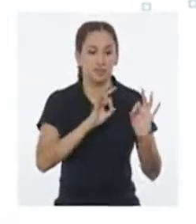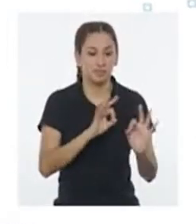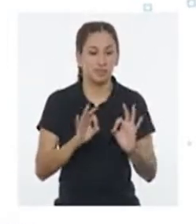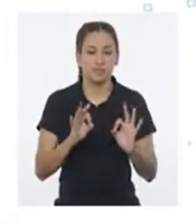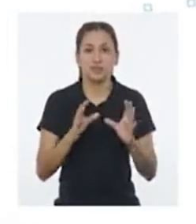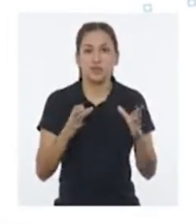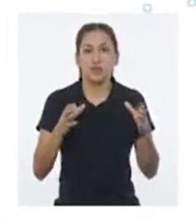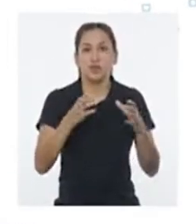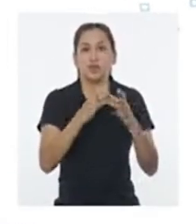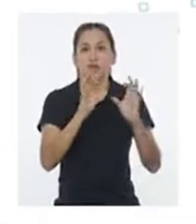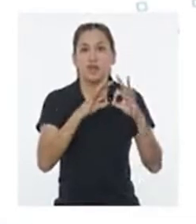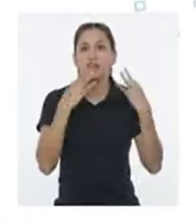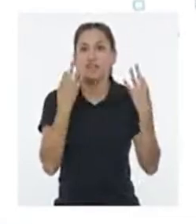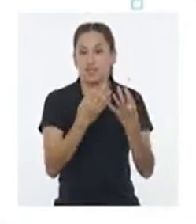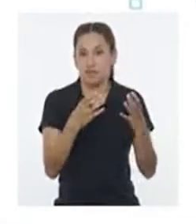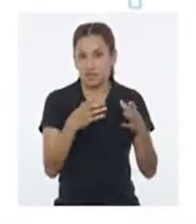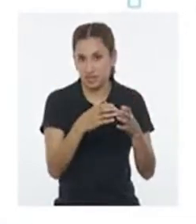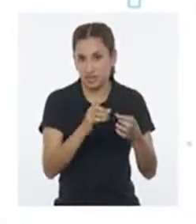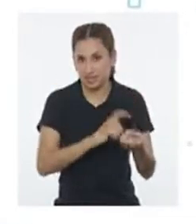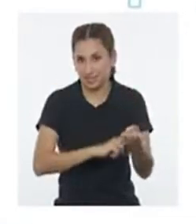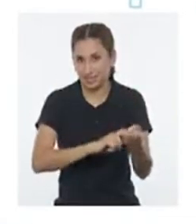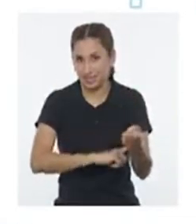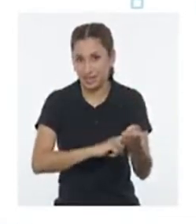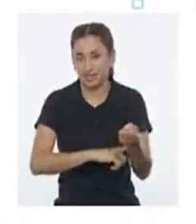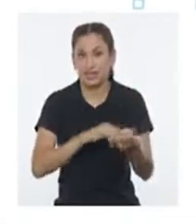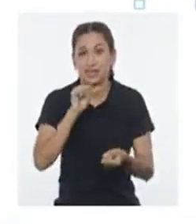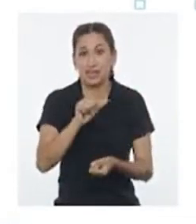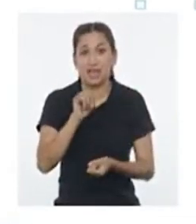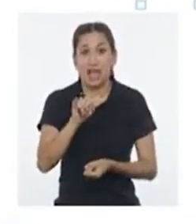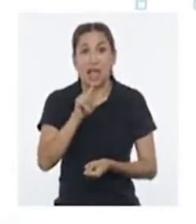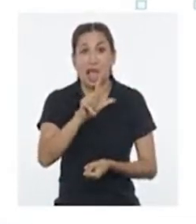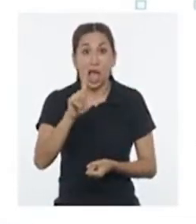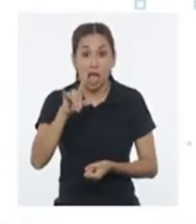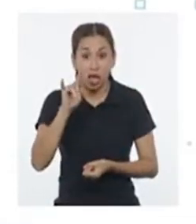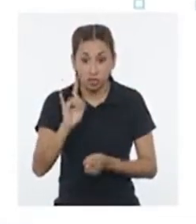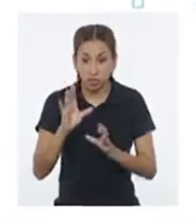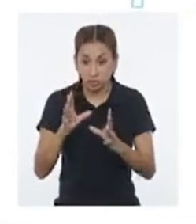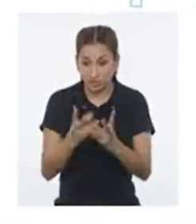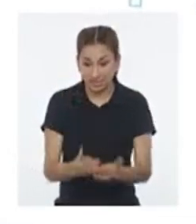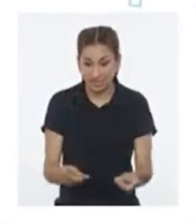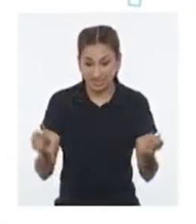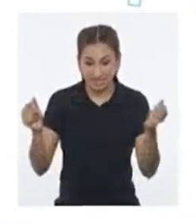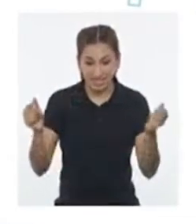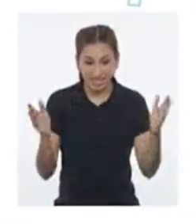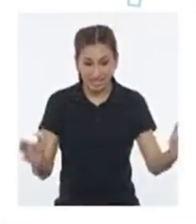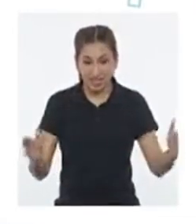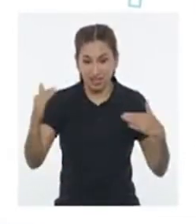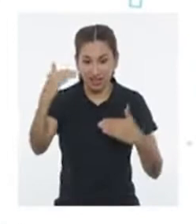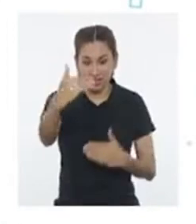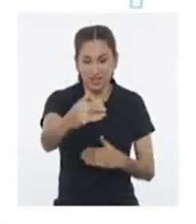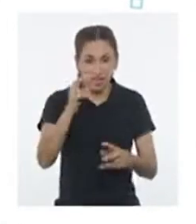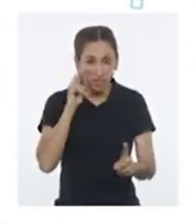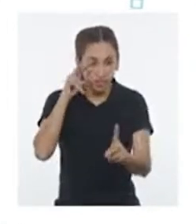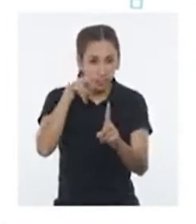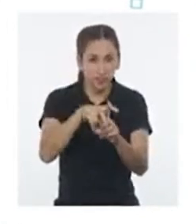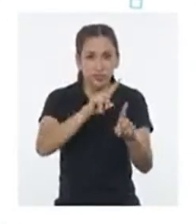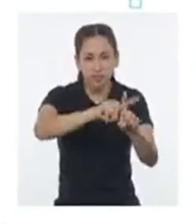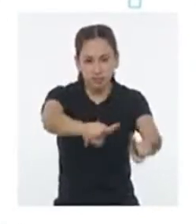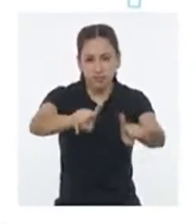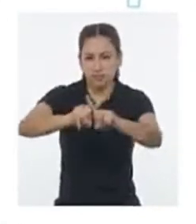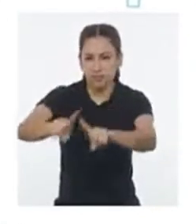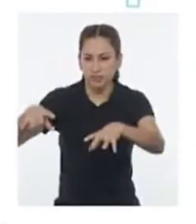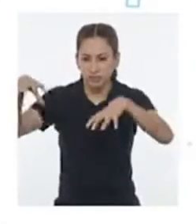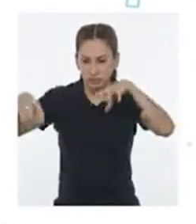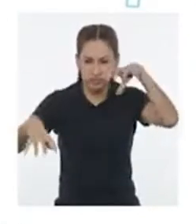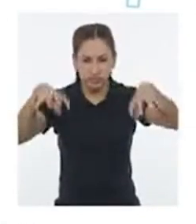de un mismo señorío o etnio, con Ayllus cuyos terrenos estaban localizados